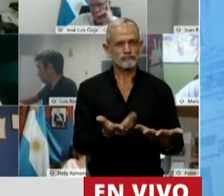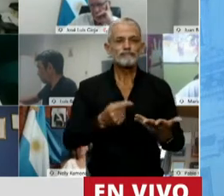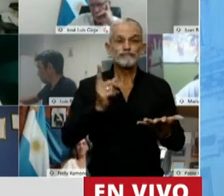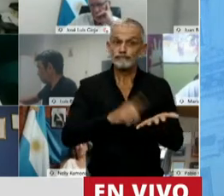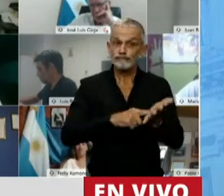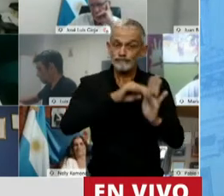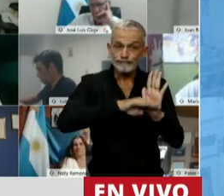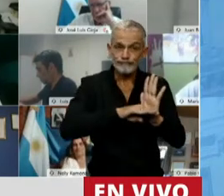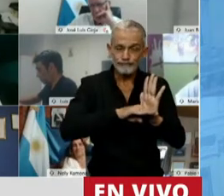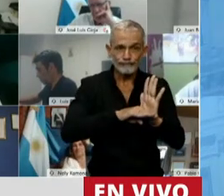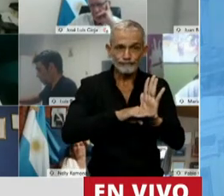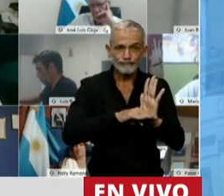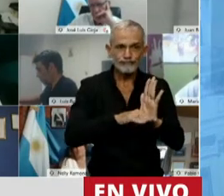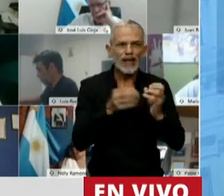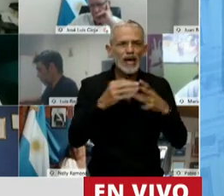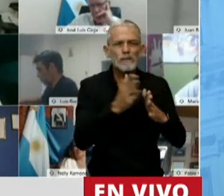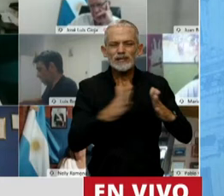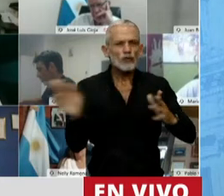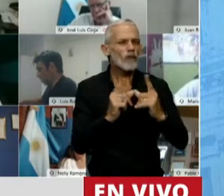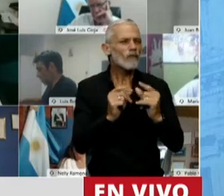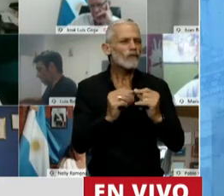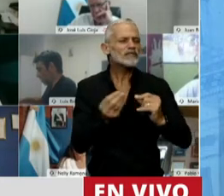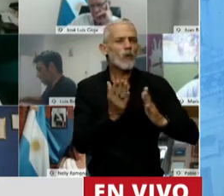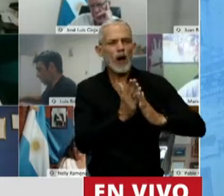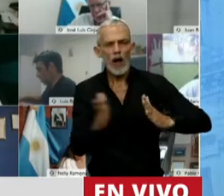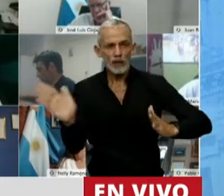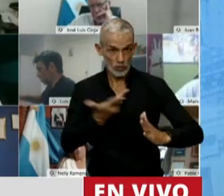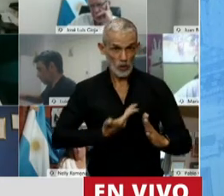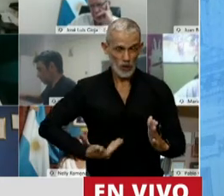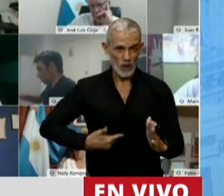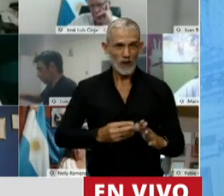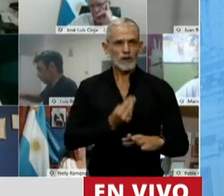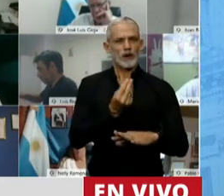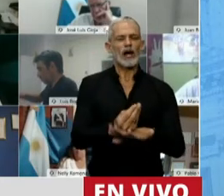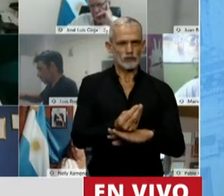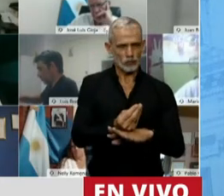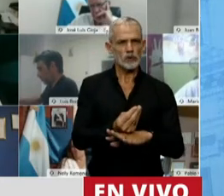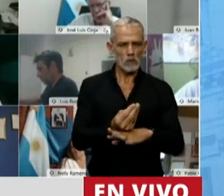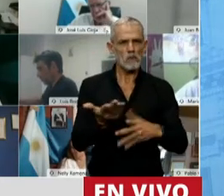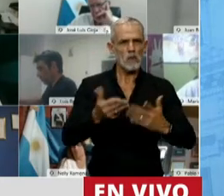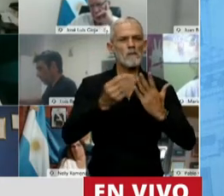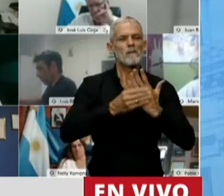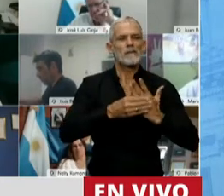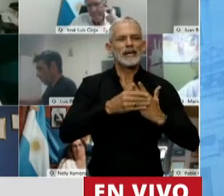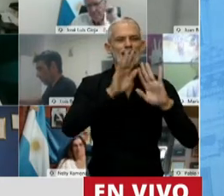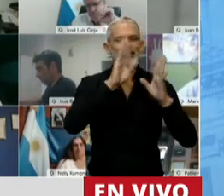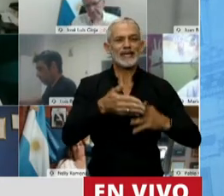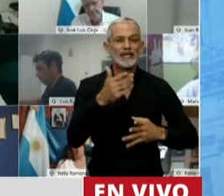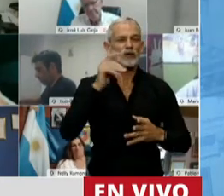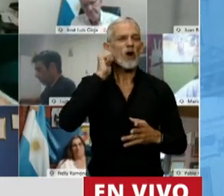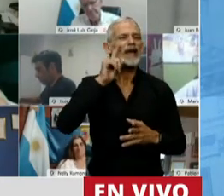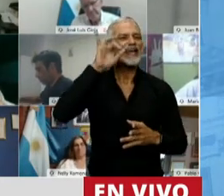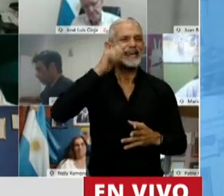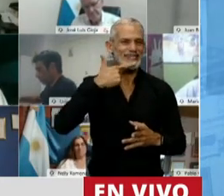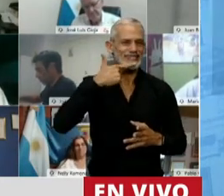Resolución que se puso en vigencia cuando, bueno, el gobierno asumió y lo hizo a través del ministro Ginés